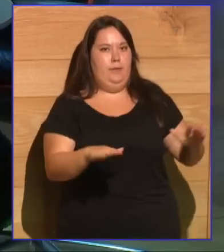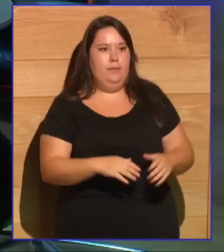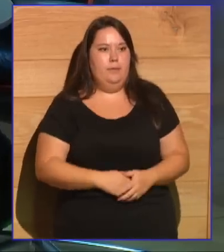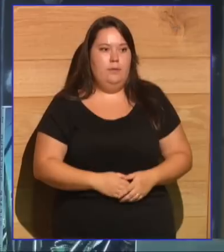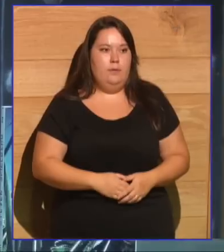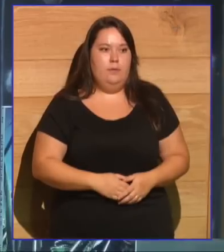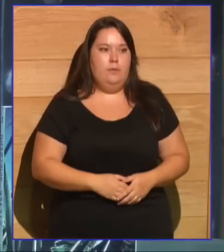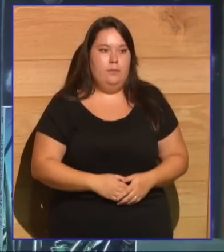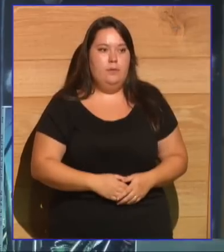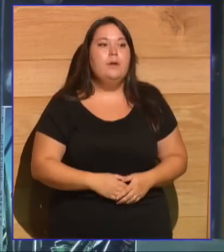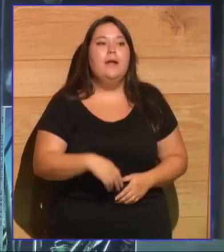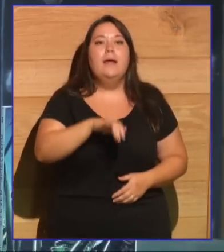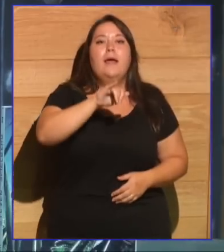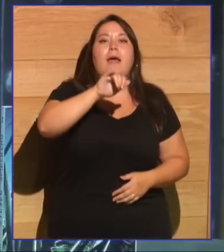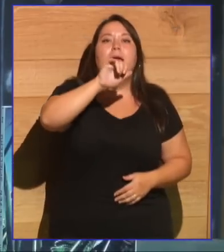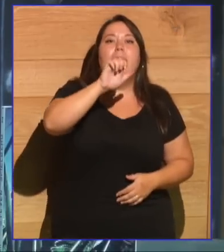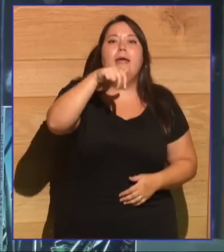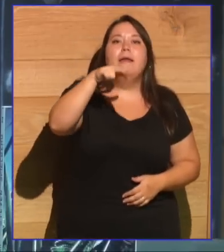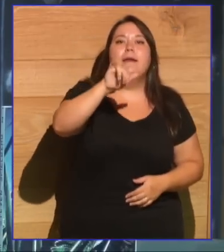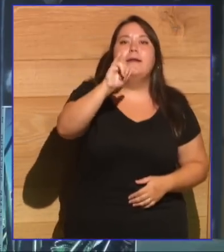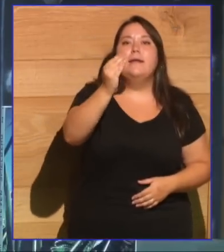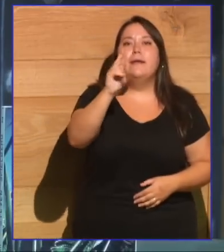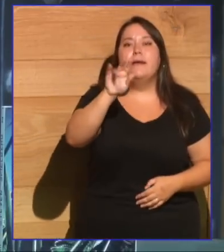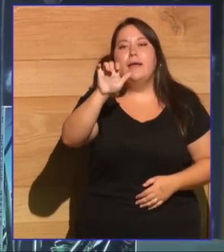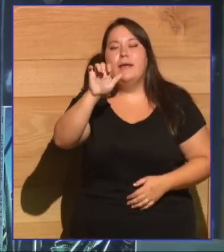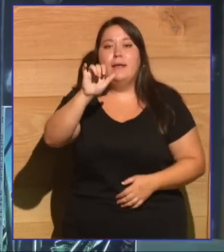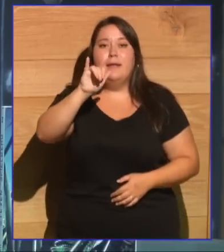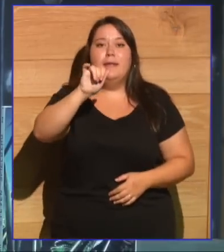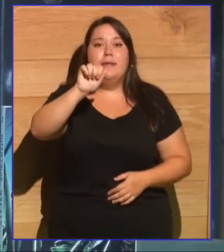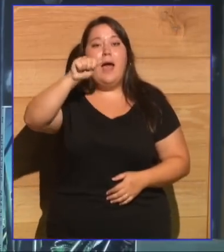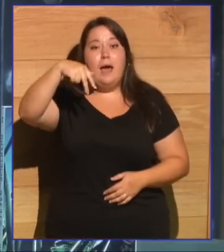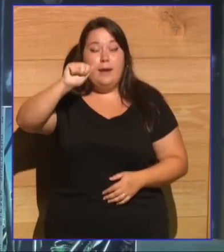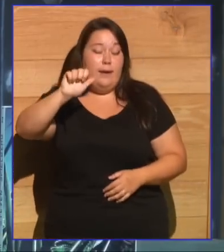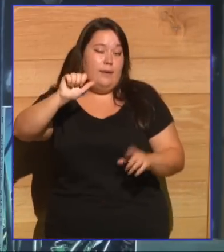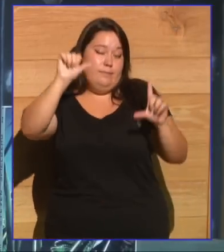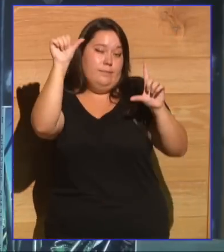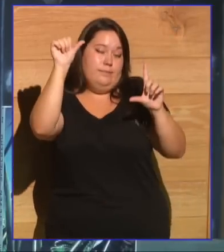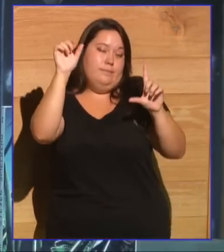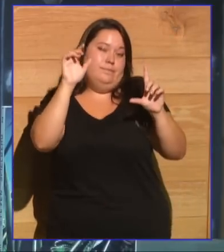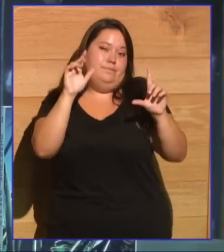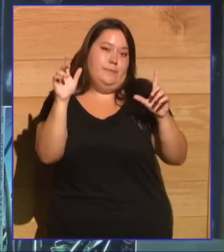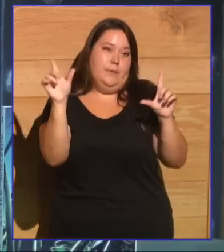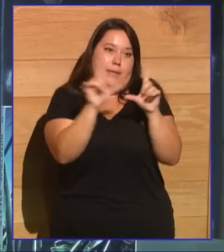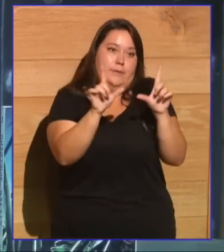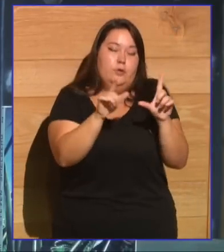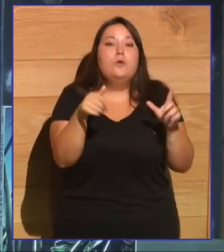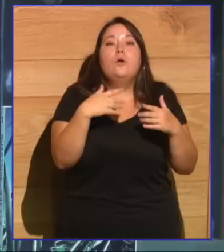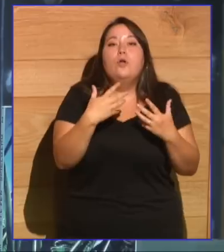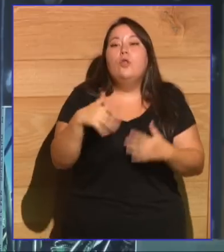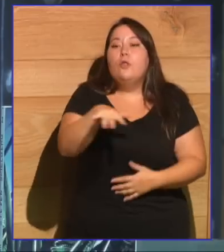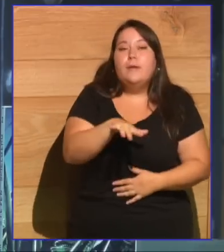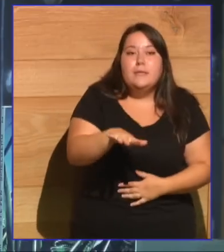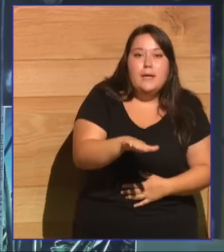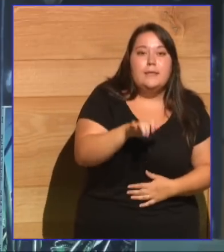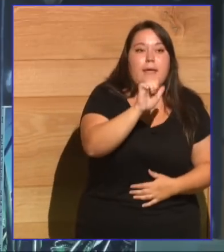el canon lo marcan enrique llana y lo dicen en 3 dónde estás que te dónde estás que te quiero estar contigo